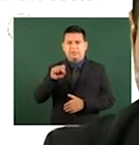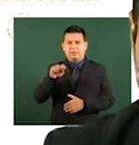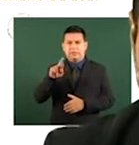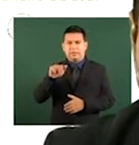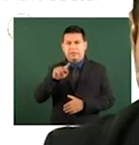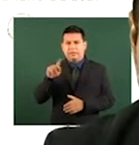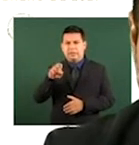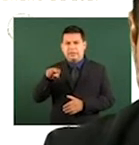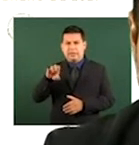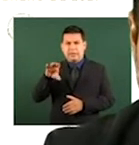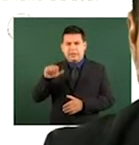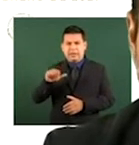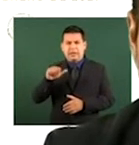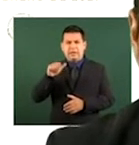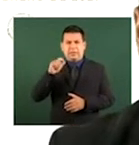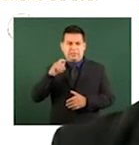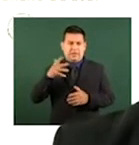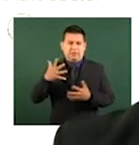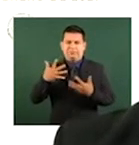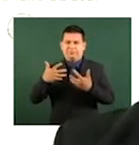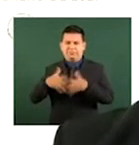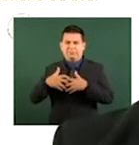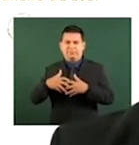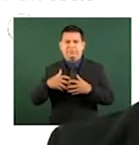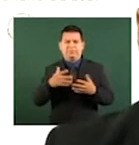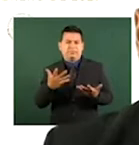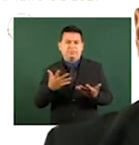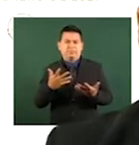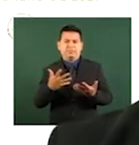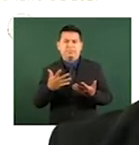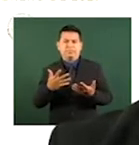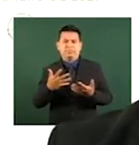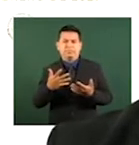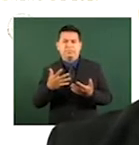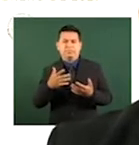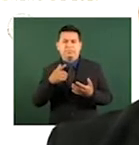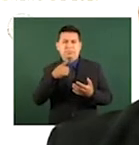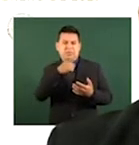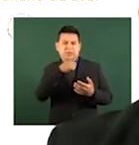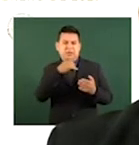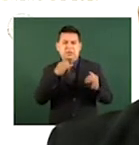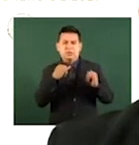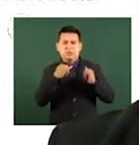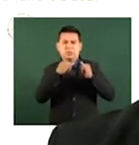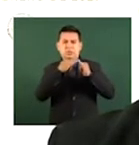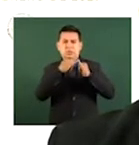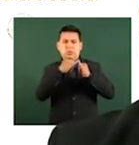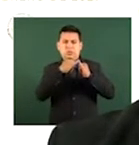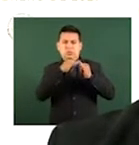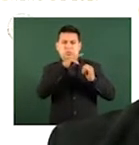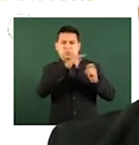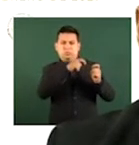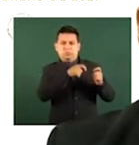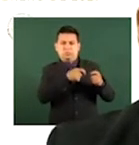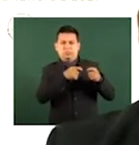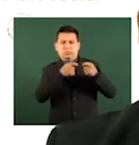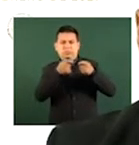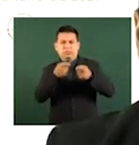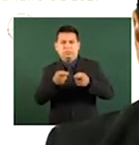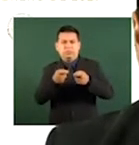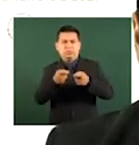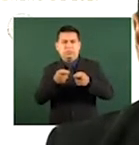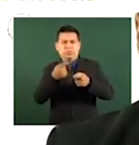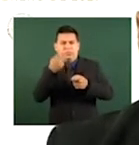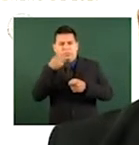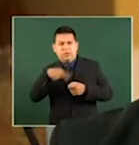vacunados con primera dosis los 15 millones 717 mil 170 adultos mayores de 60 años que hay registrados en el